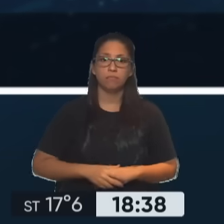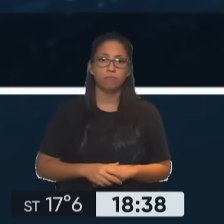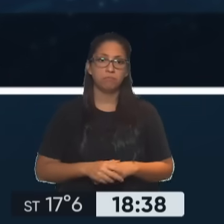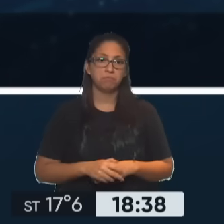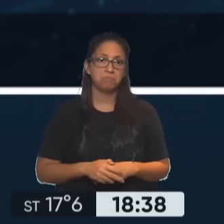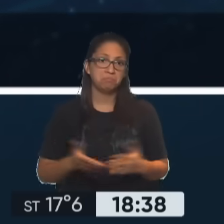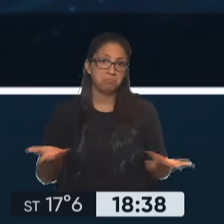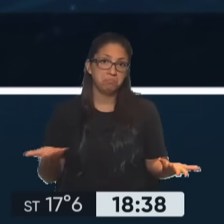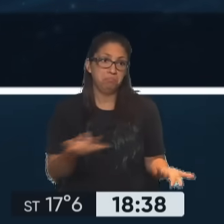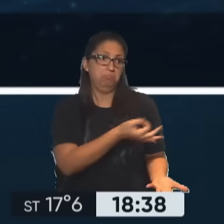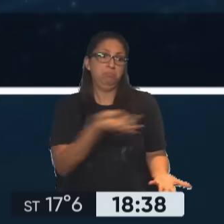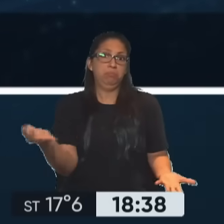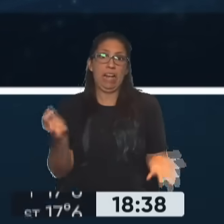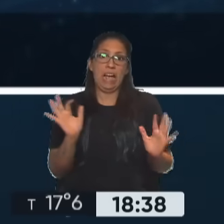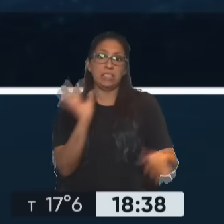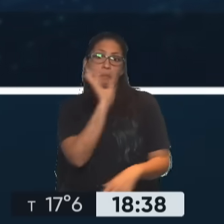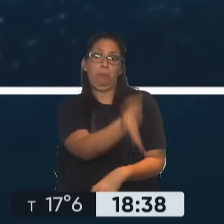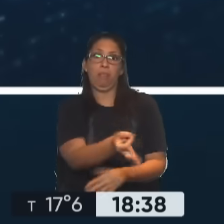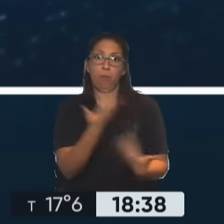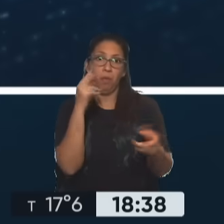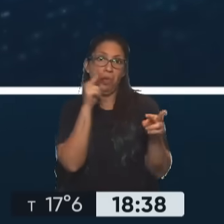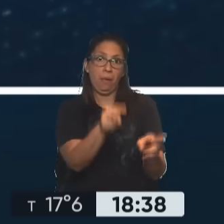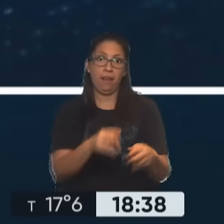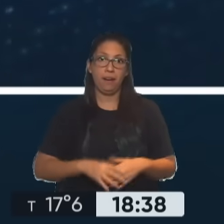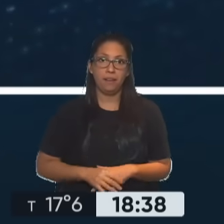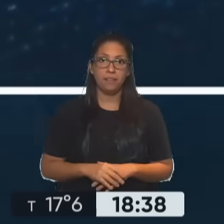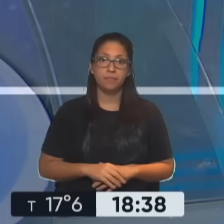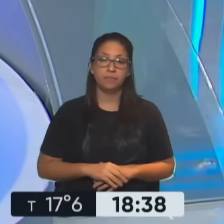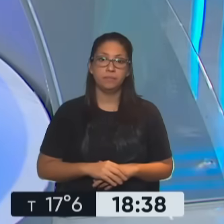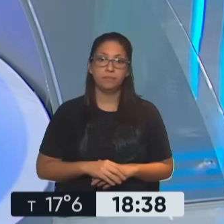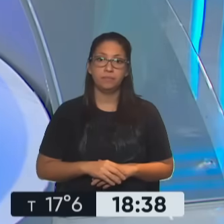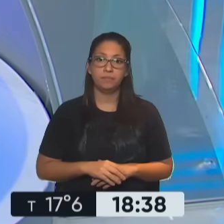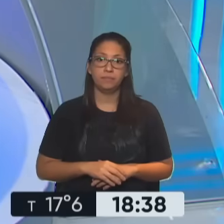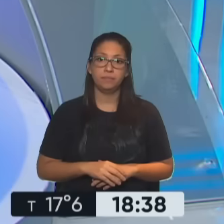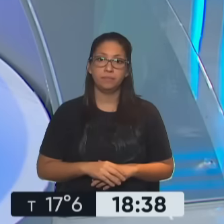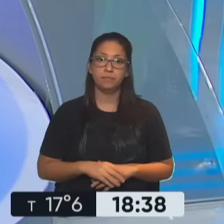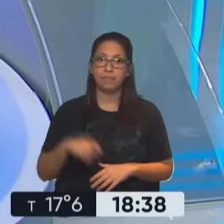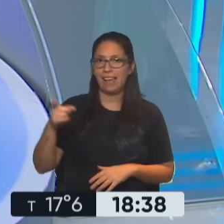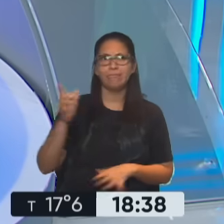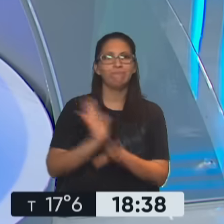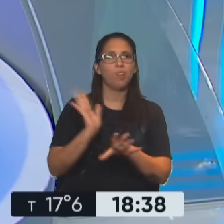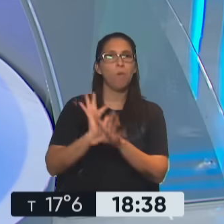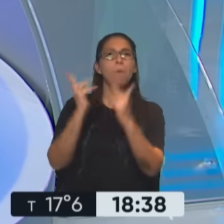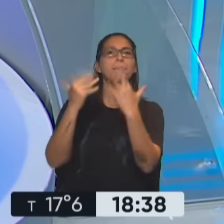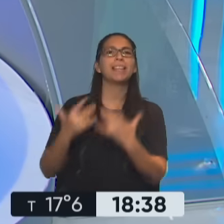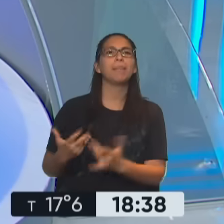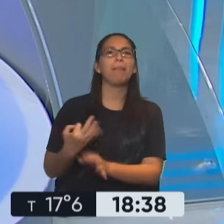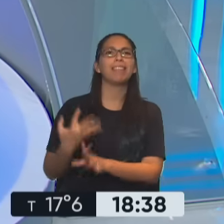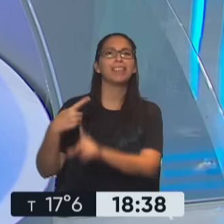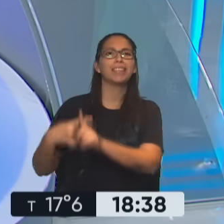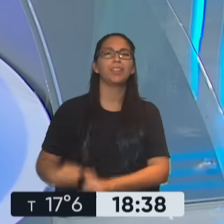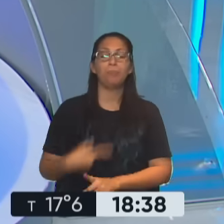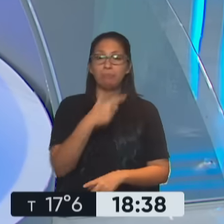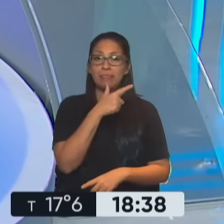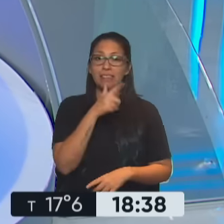Digo, pero es fáctico, usted lo puede mirar. Él es un matemático, ¿no? Algo y parecido.